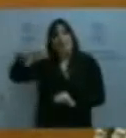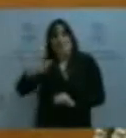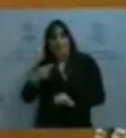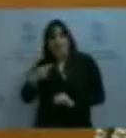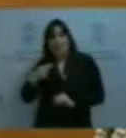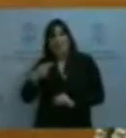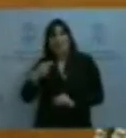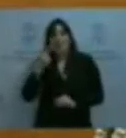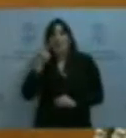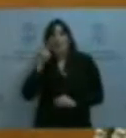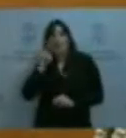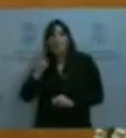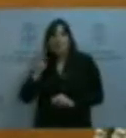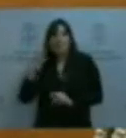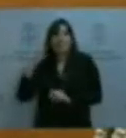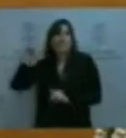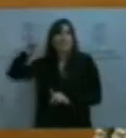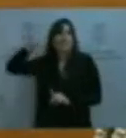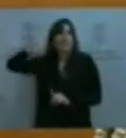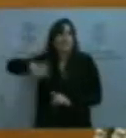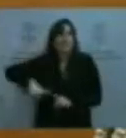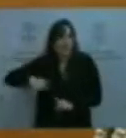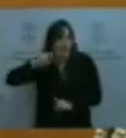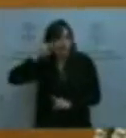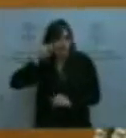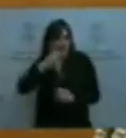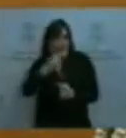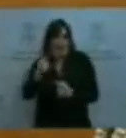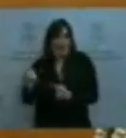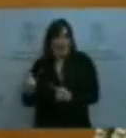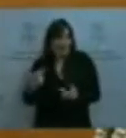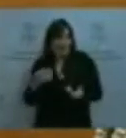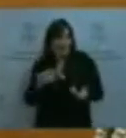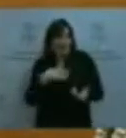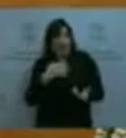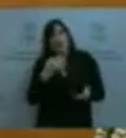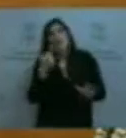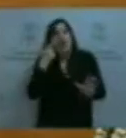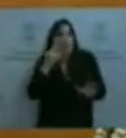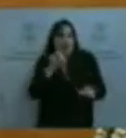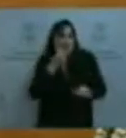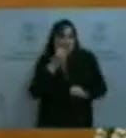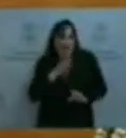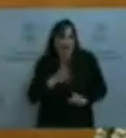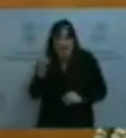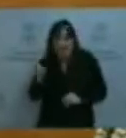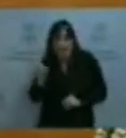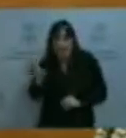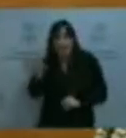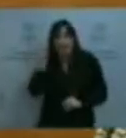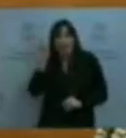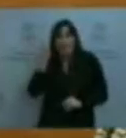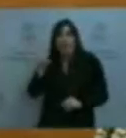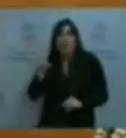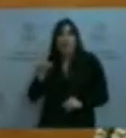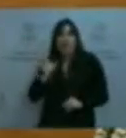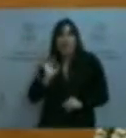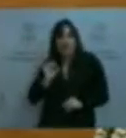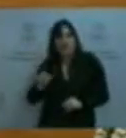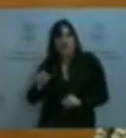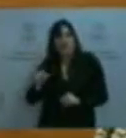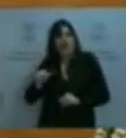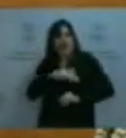está mal lo que se publica, yo le pediría que me lo ratifique. Esta persona escogida se vio afectada, es verdad que desarrolla su carrera profesional en Telefónica, pero se